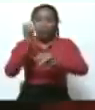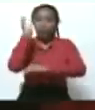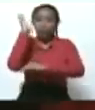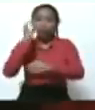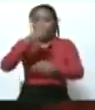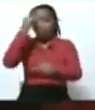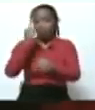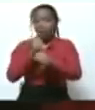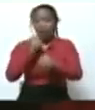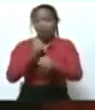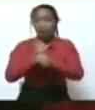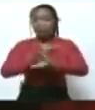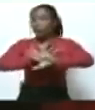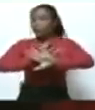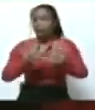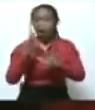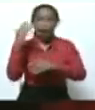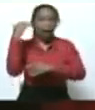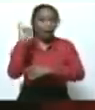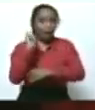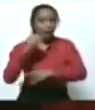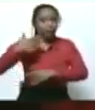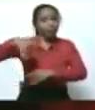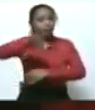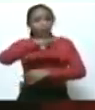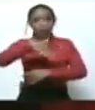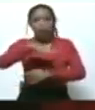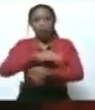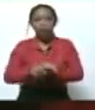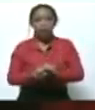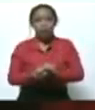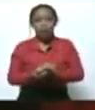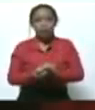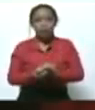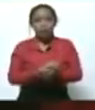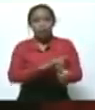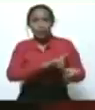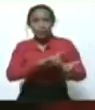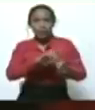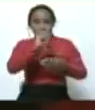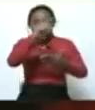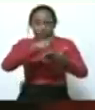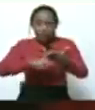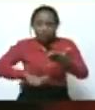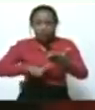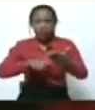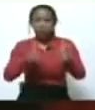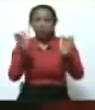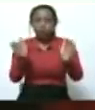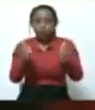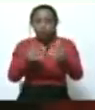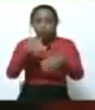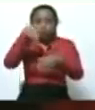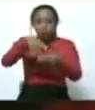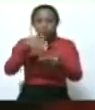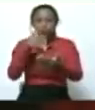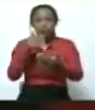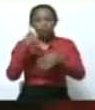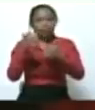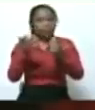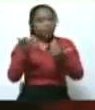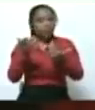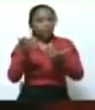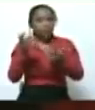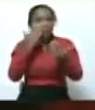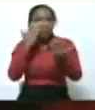Al final de la jornada, ya tenemos todos los listados, las papeletas hechas, establecidas, esto con esto,